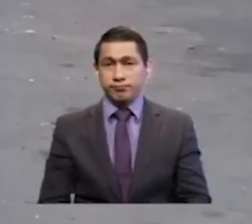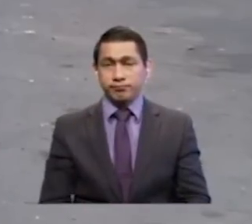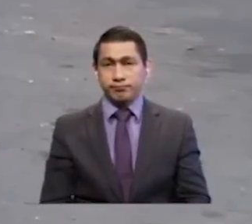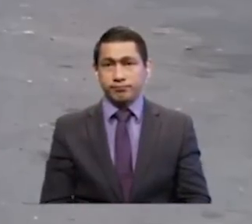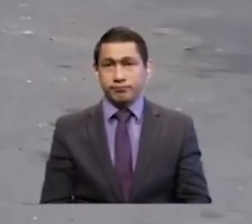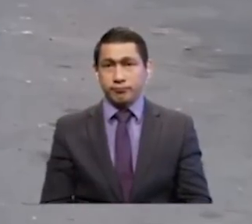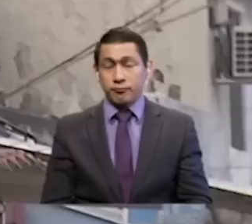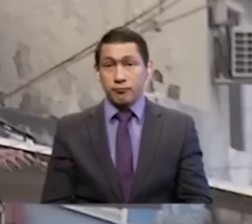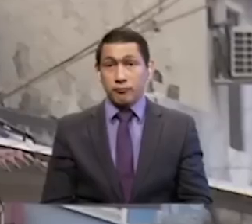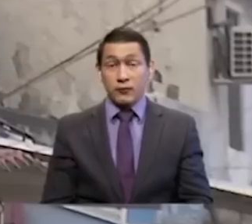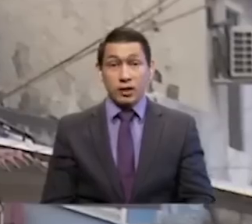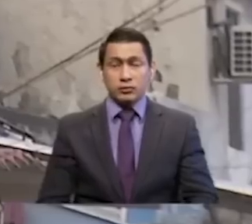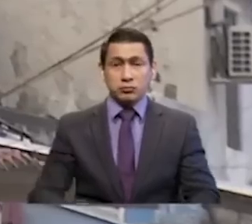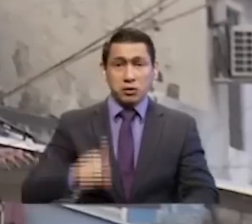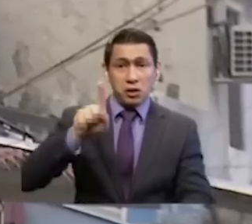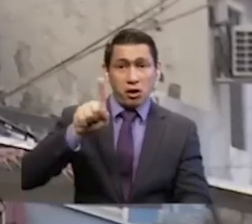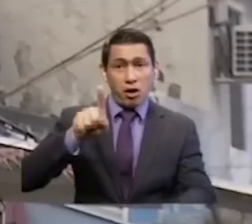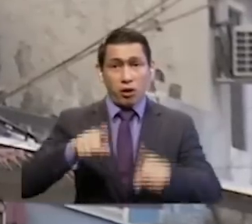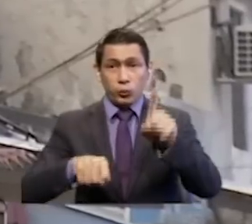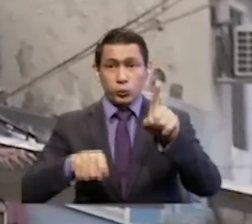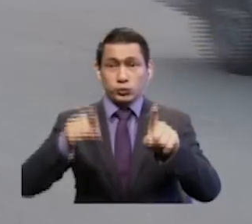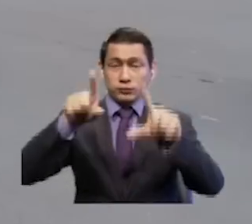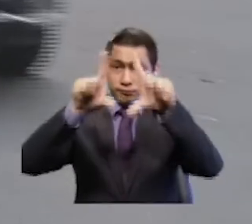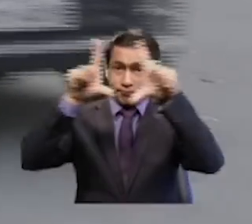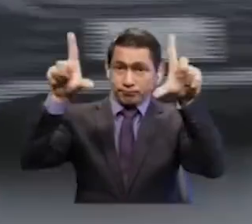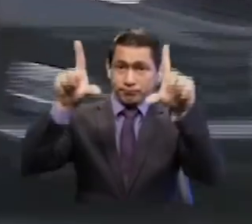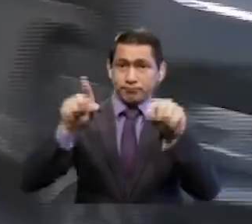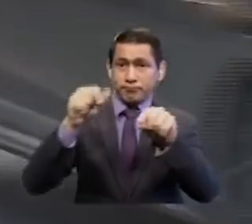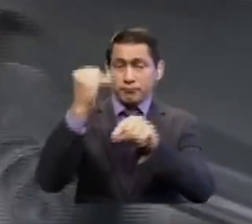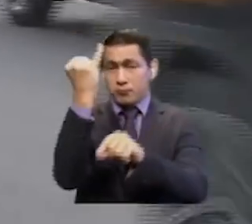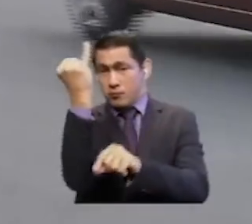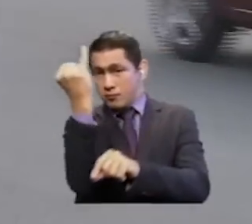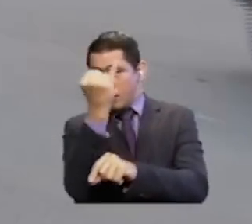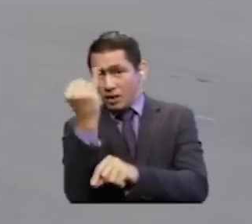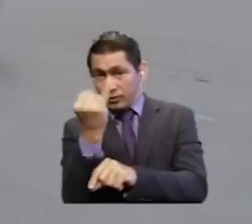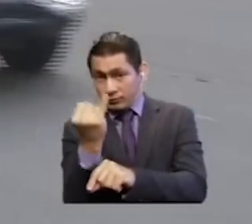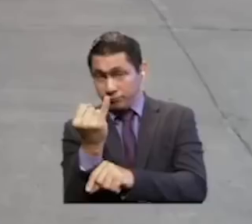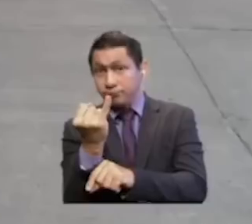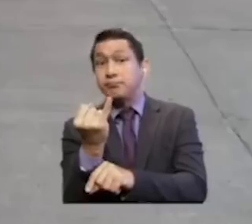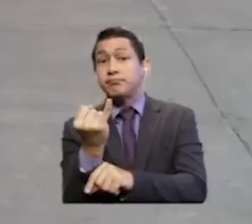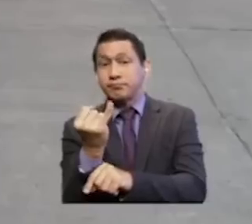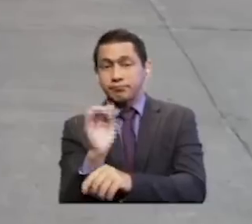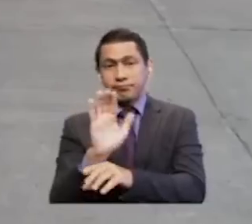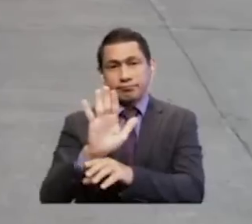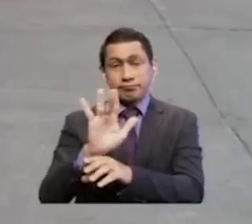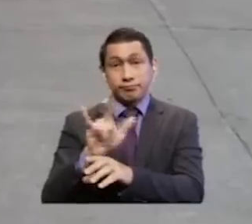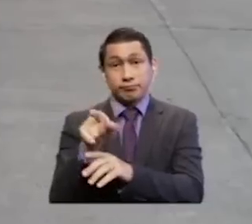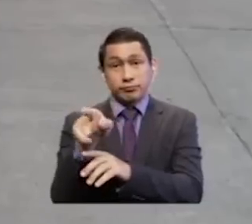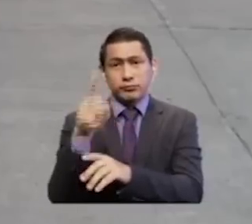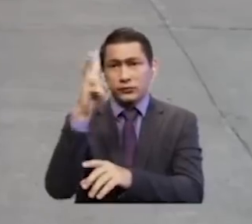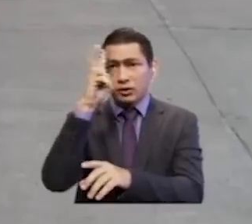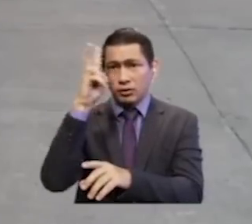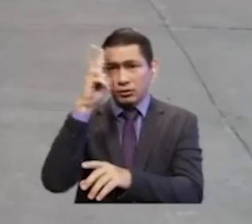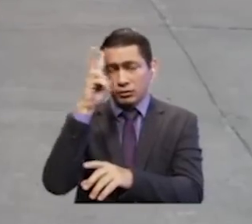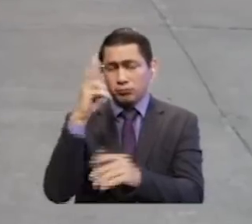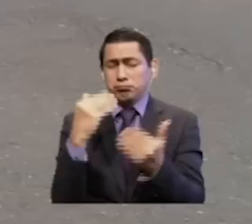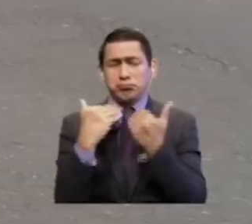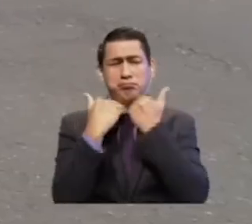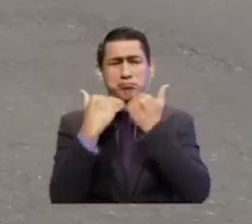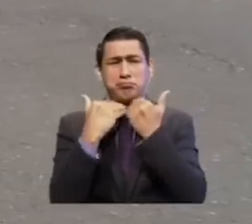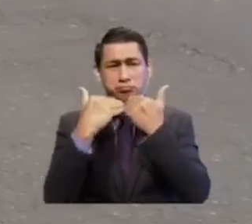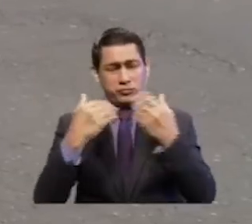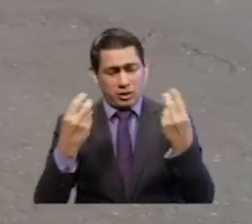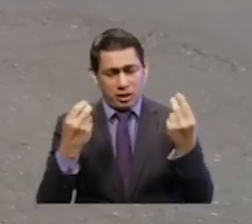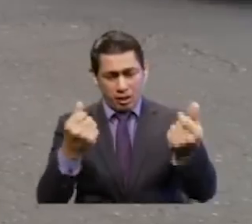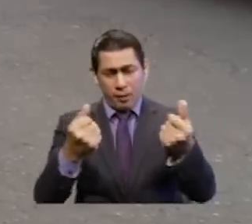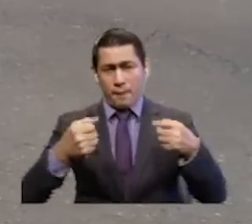Pese a que hay señaléticas que indican los límites de velocidad, vehículos y motos no respetan, andan sin control. En la avenida Costanera,